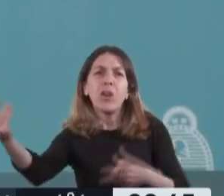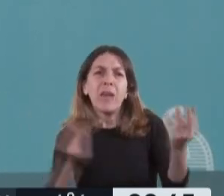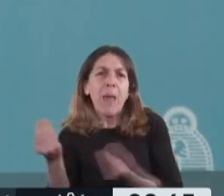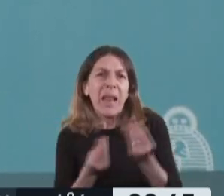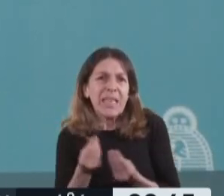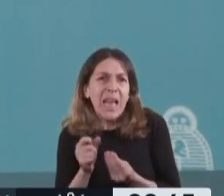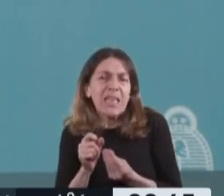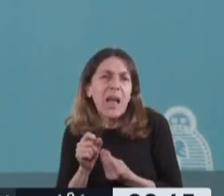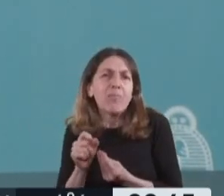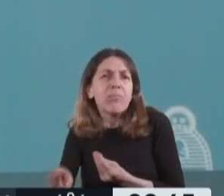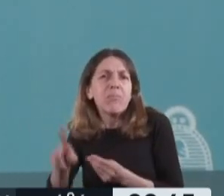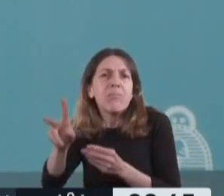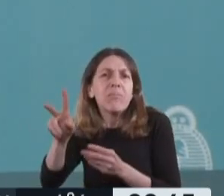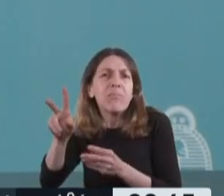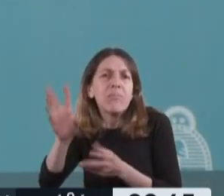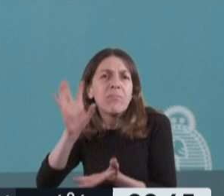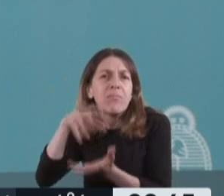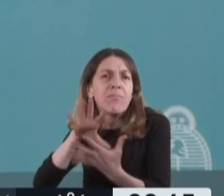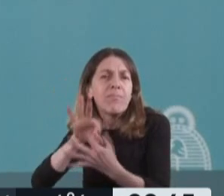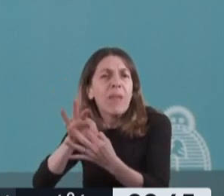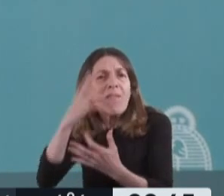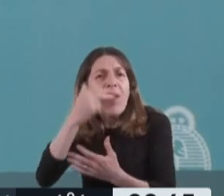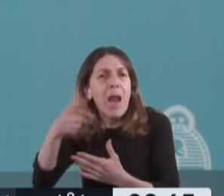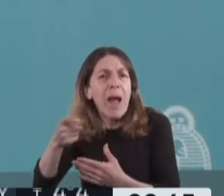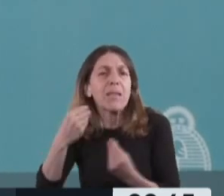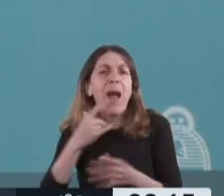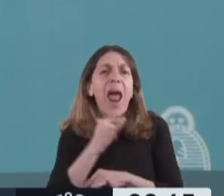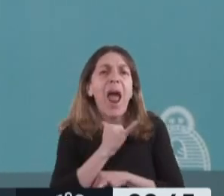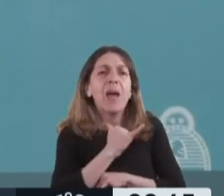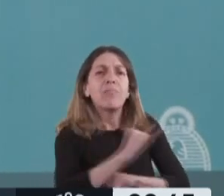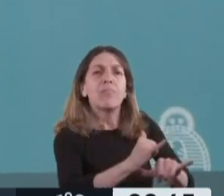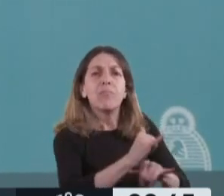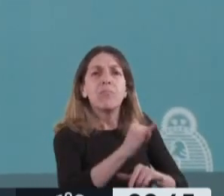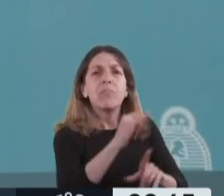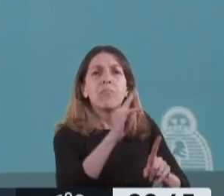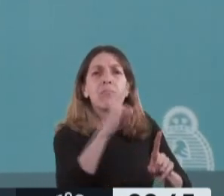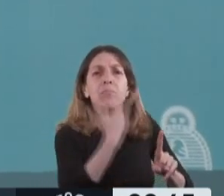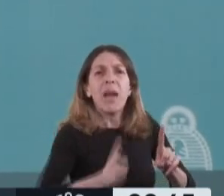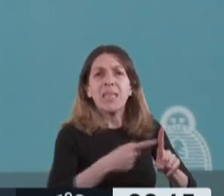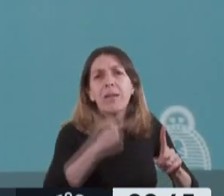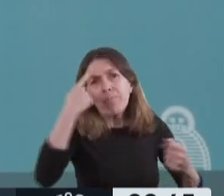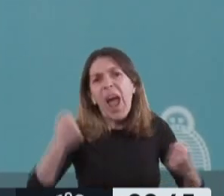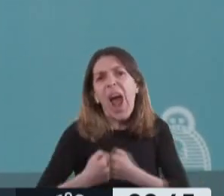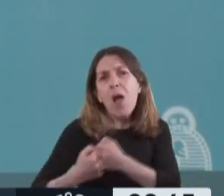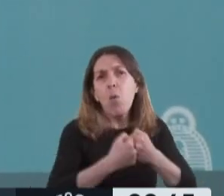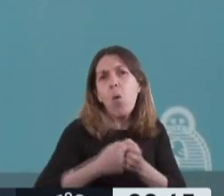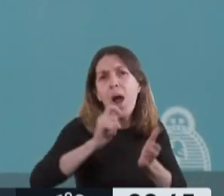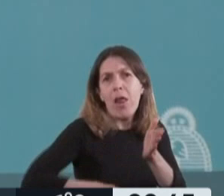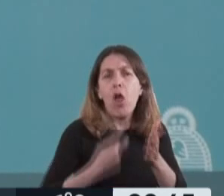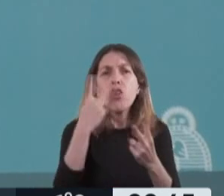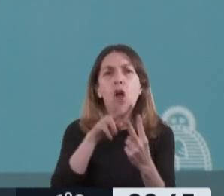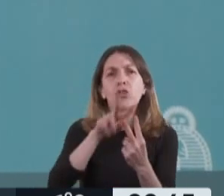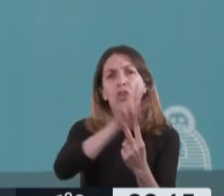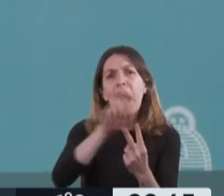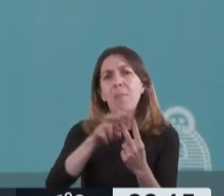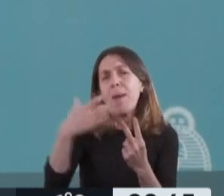área de farmacias para informarle al presidente un acuerdo en relación a dos ejes fundamentales que